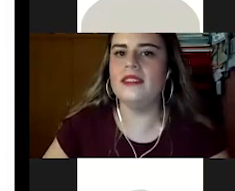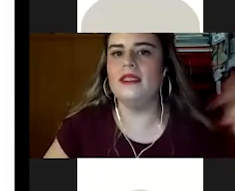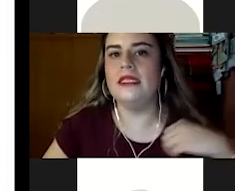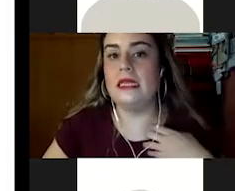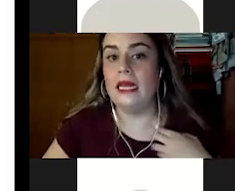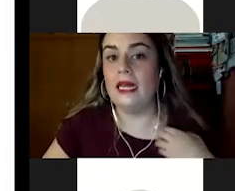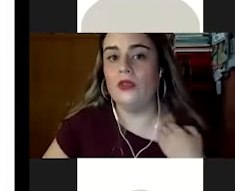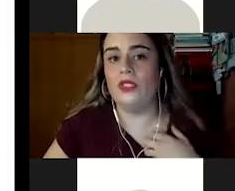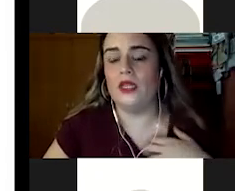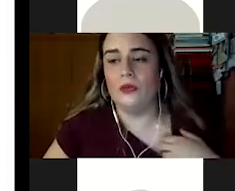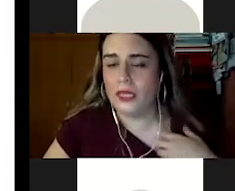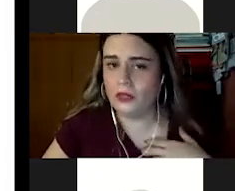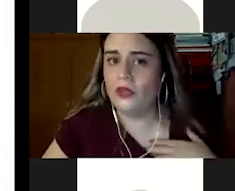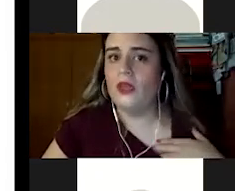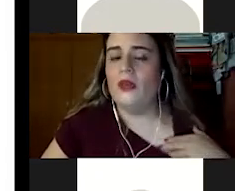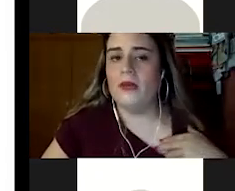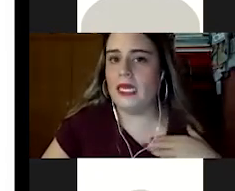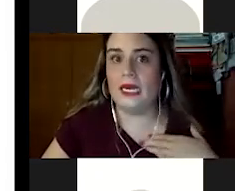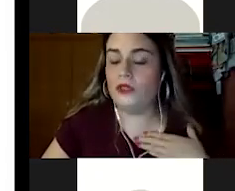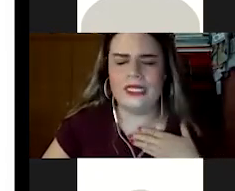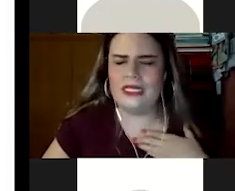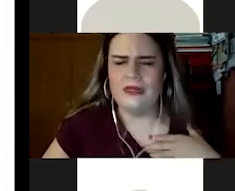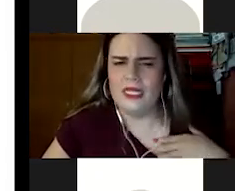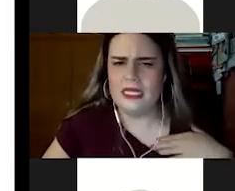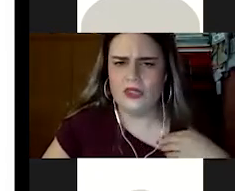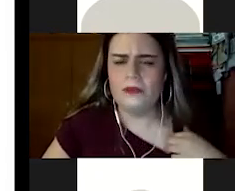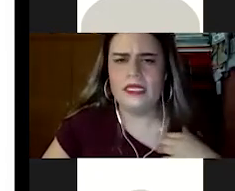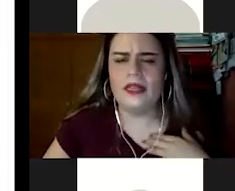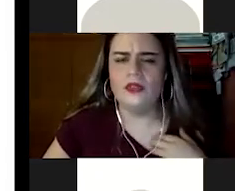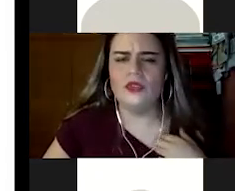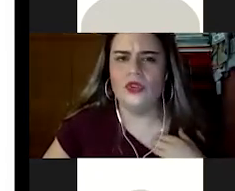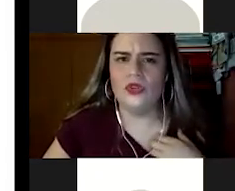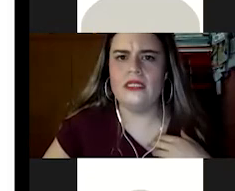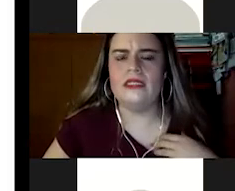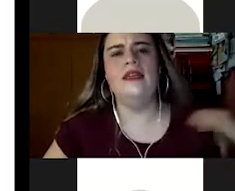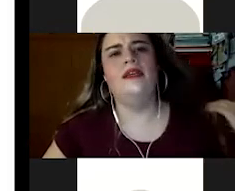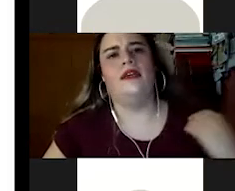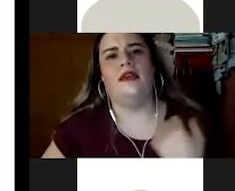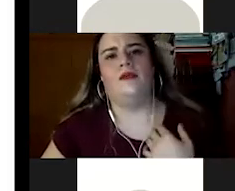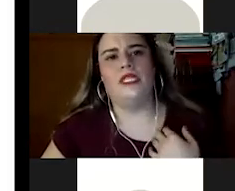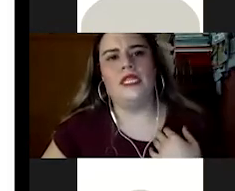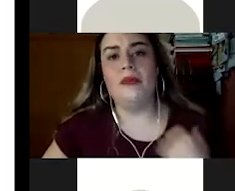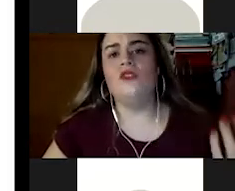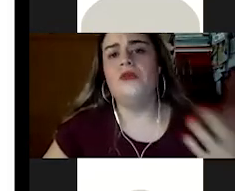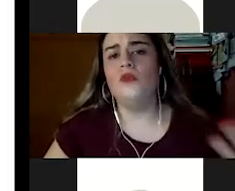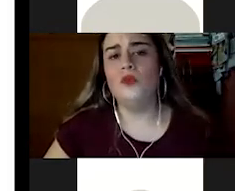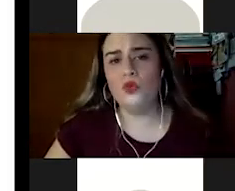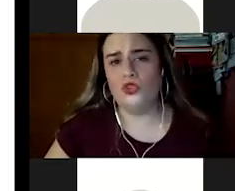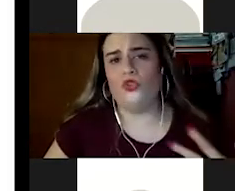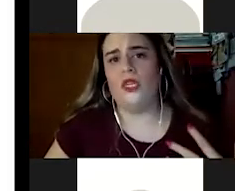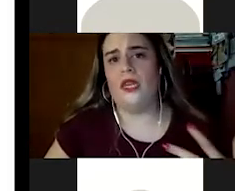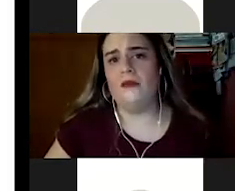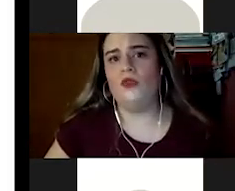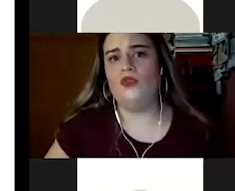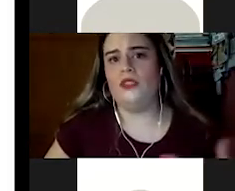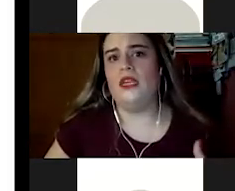es que estén instalados y el gobierno mexicano desde la administración pasada, no solo esta, pues ha presumido mucho